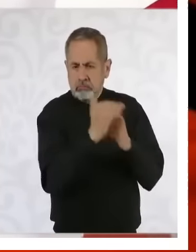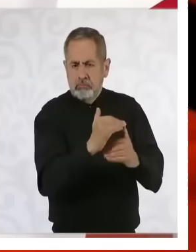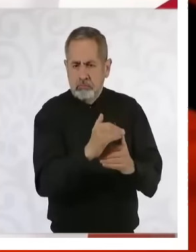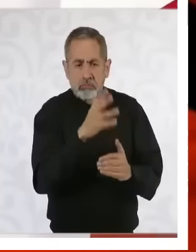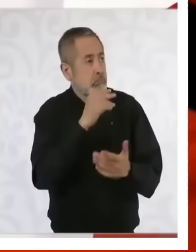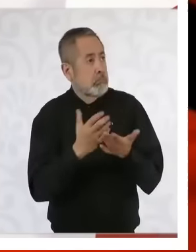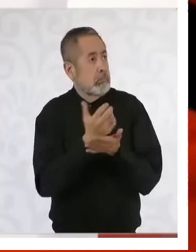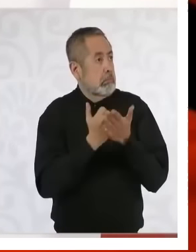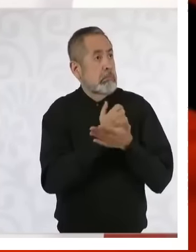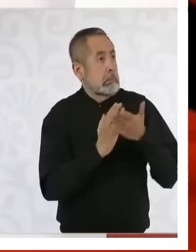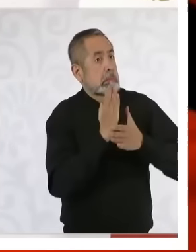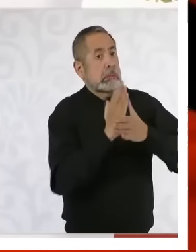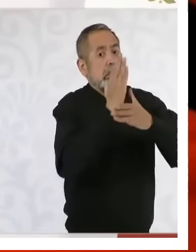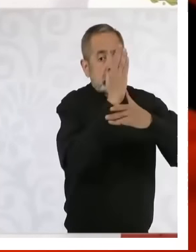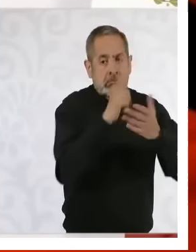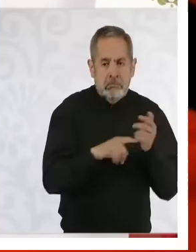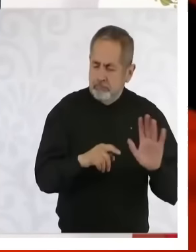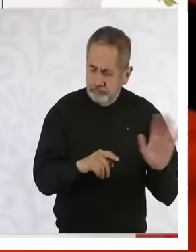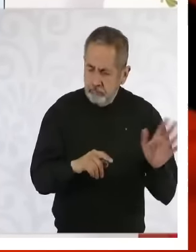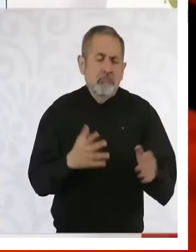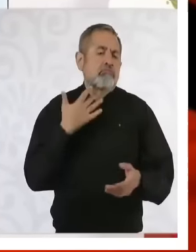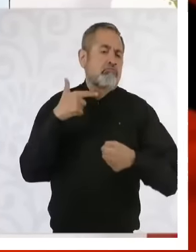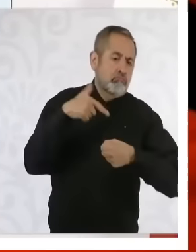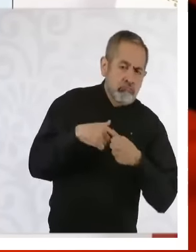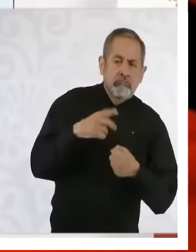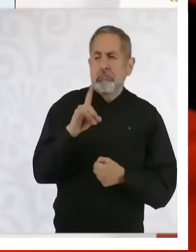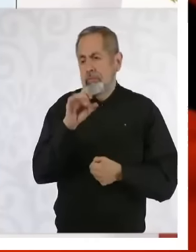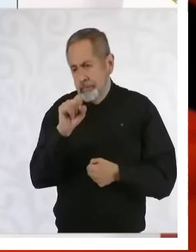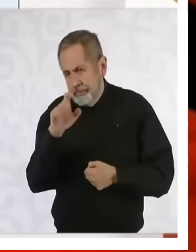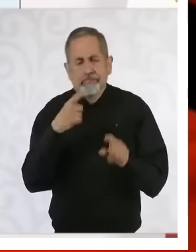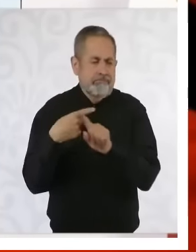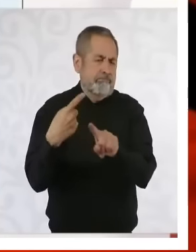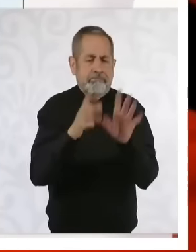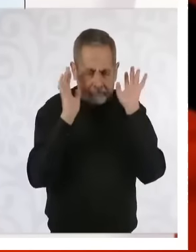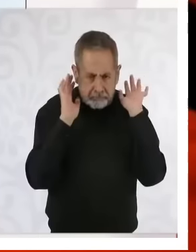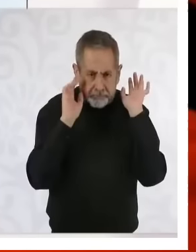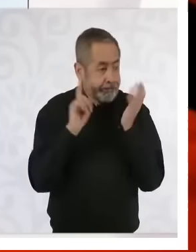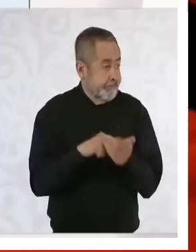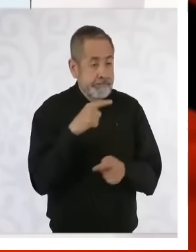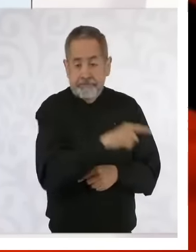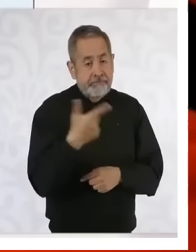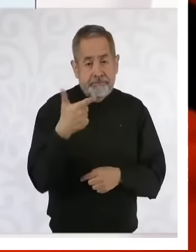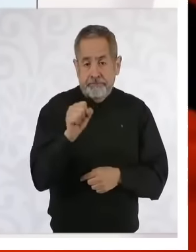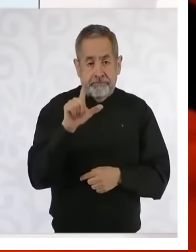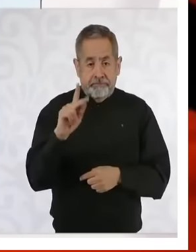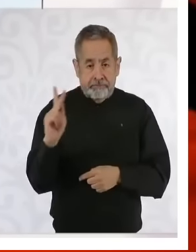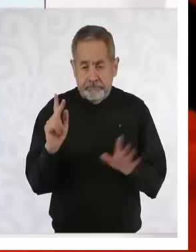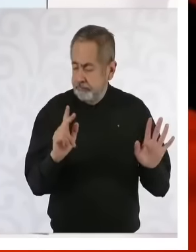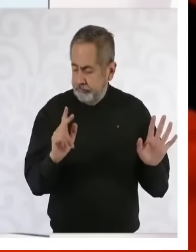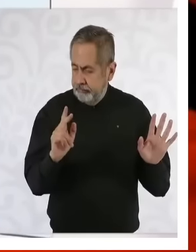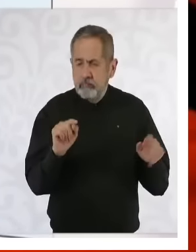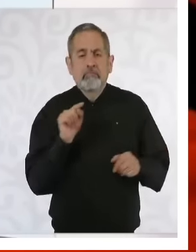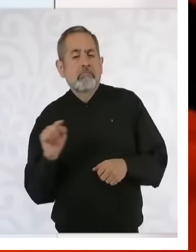de precio hacia arriba. En la gasolina, en el diésel, en otros casos, se subsidia a partir del IEPS,